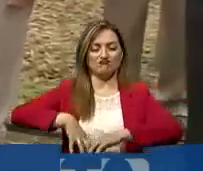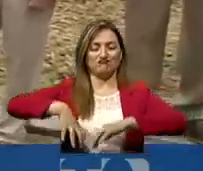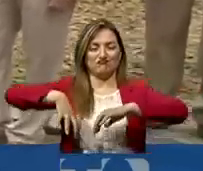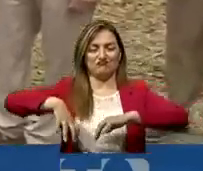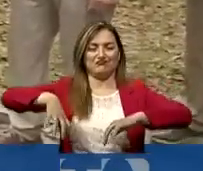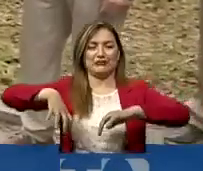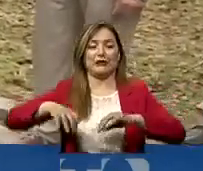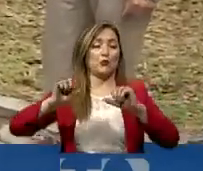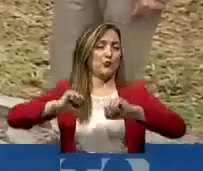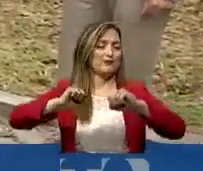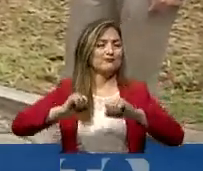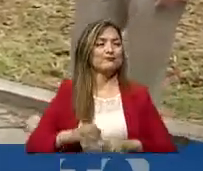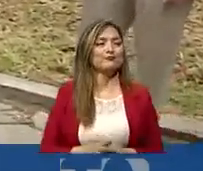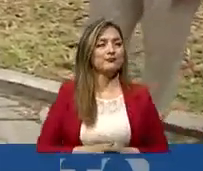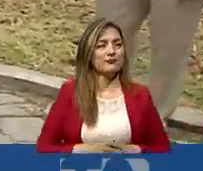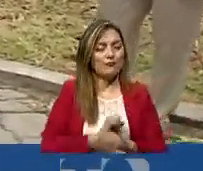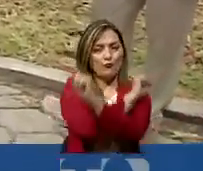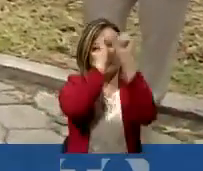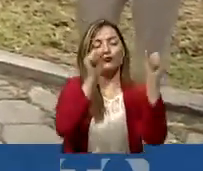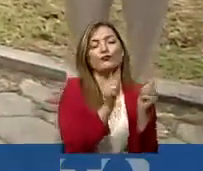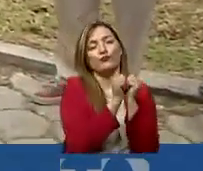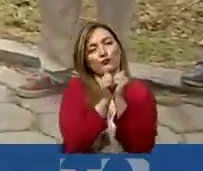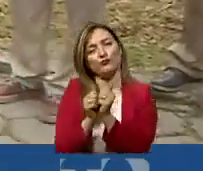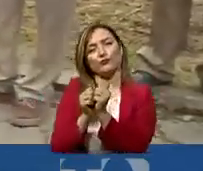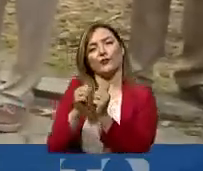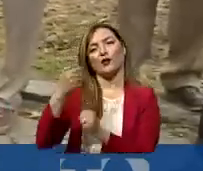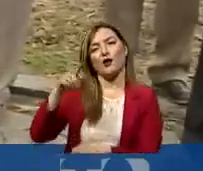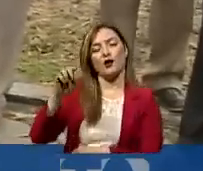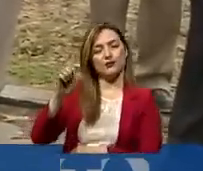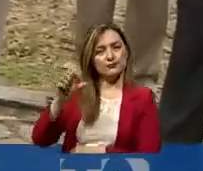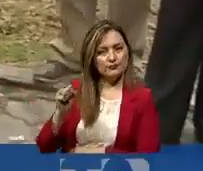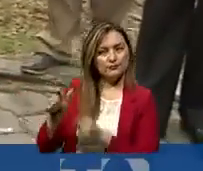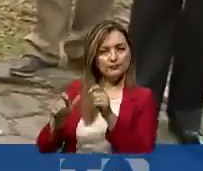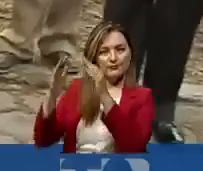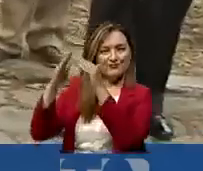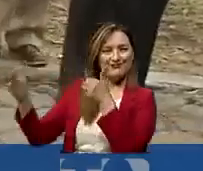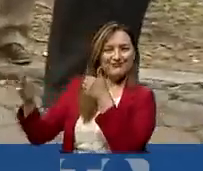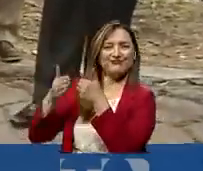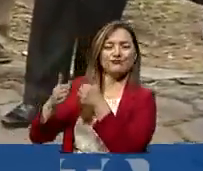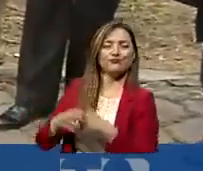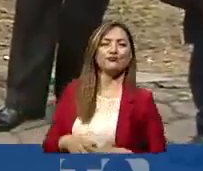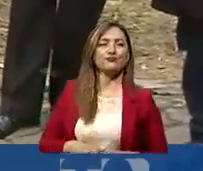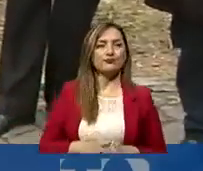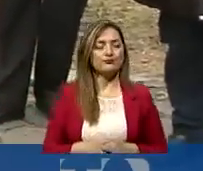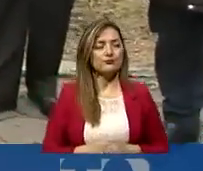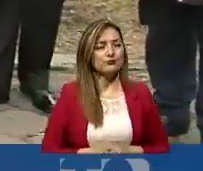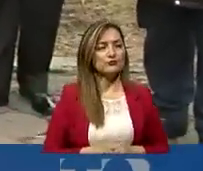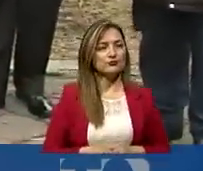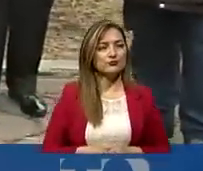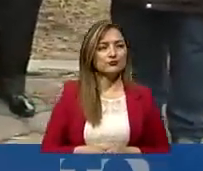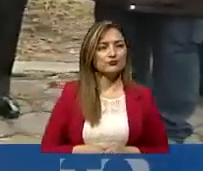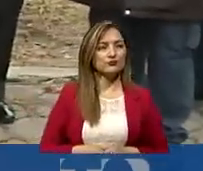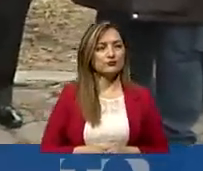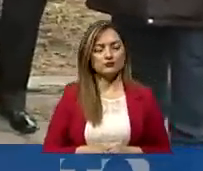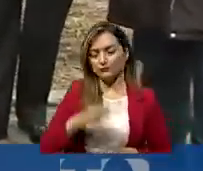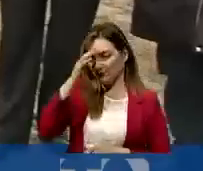vez más grande. Esta mañana nos acompaña el señor Galeas, él es vecino de aquí del sector morador de la Ofelia Alta. Don José, muy buenos días,